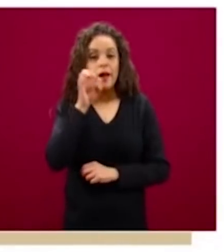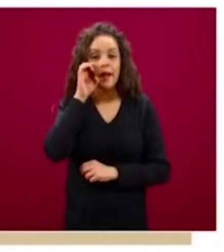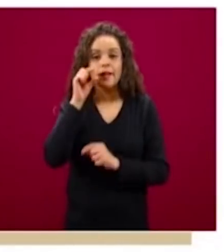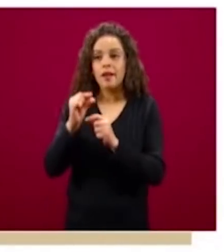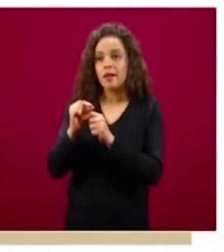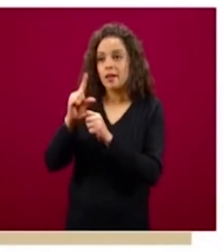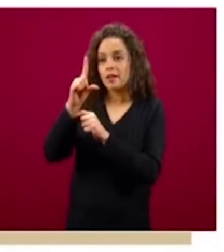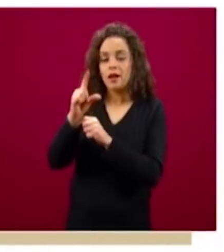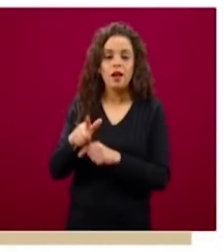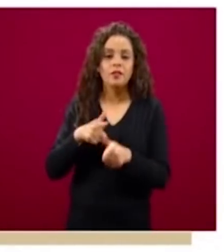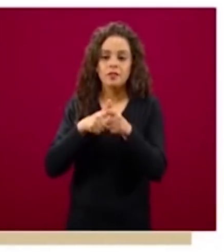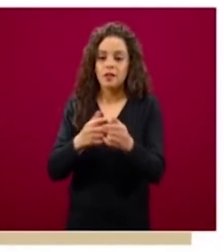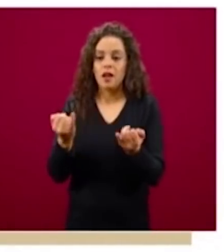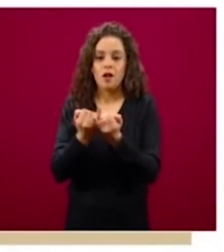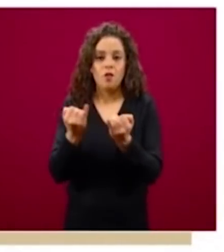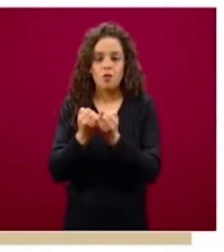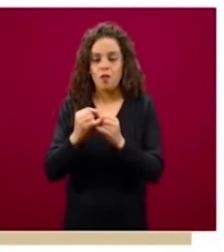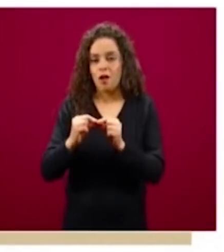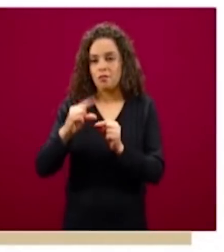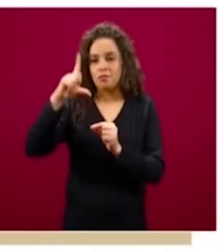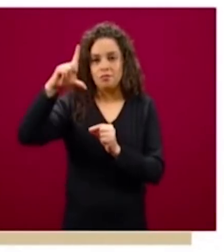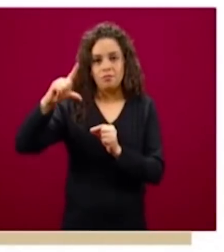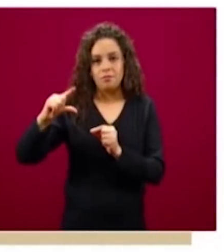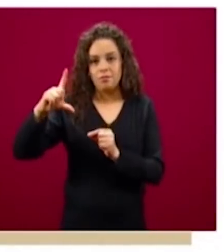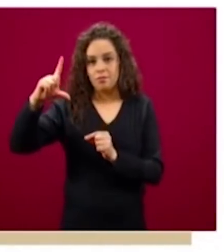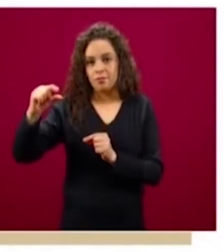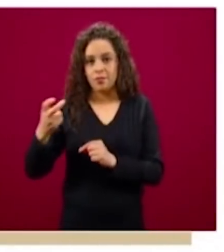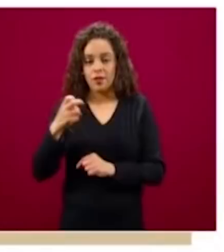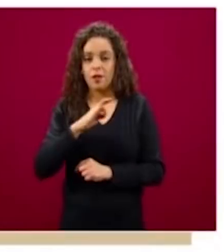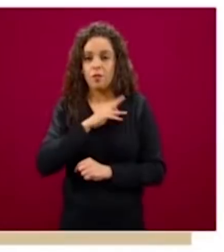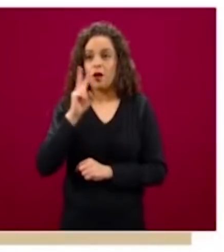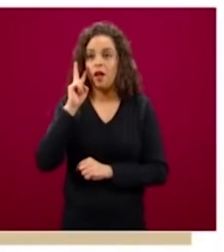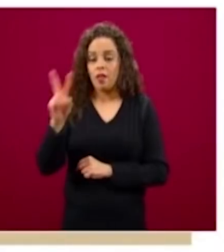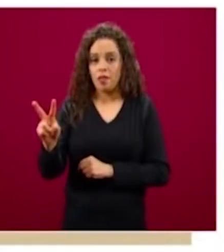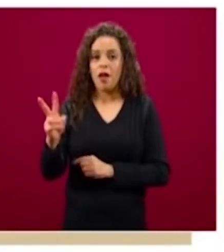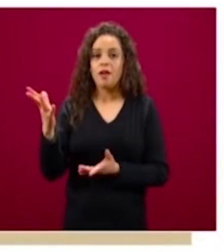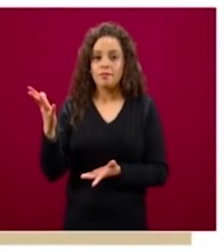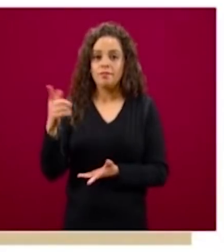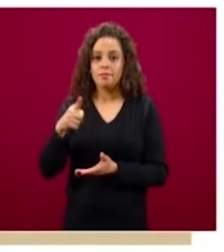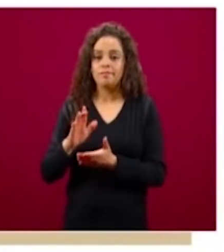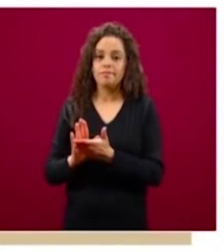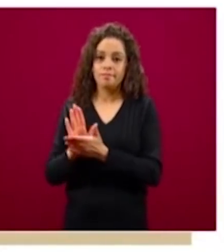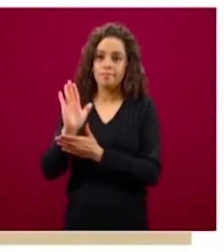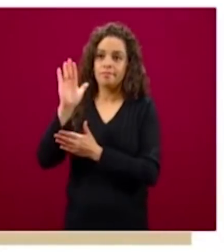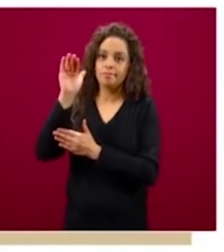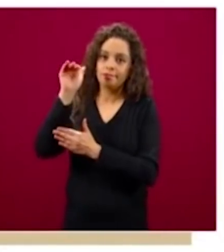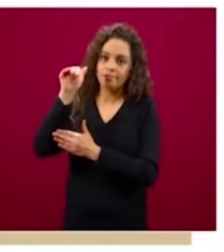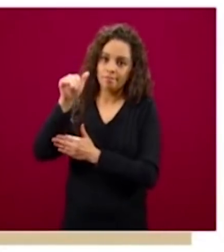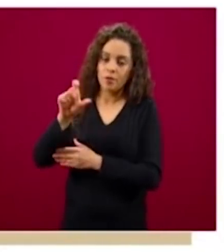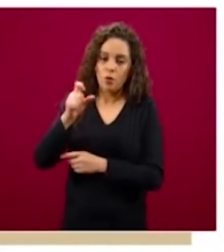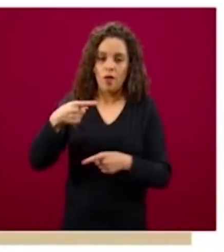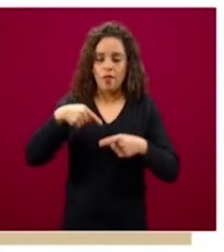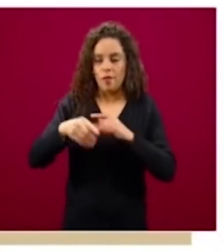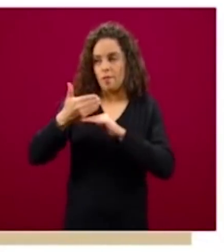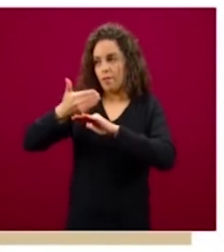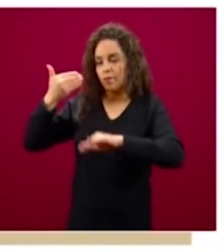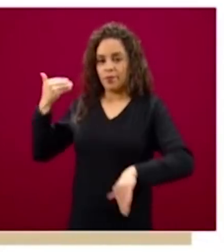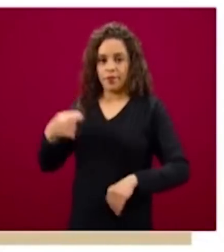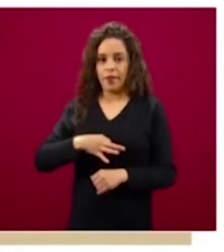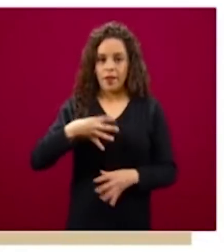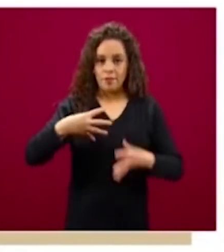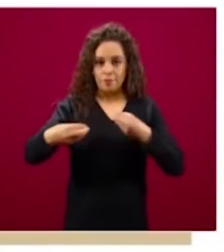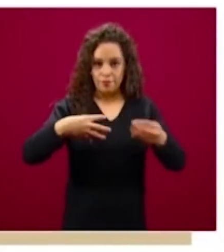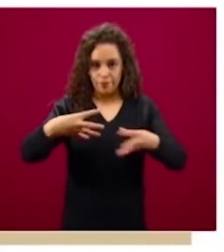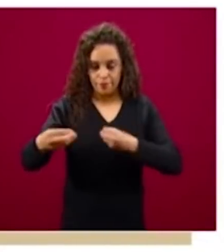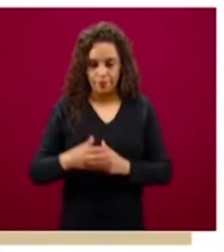se mantienen, y vemos también cómo hay una tendencia ascendente que se ha presentado desde el inicio de la epidemia. En la siguiente diapositiva tendremos